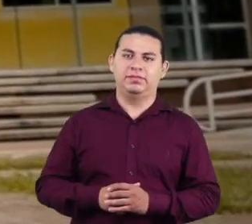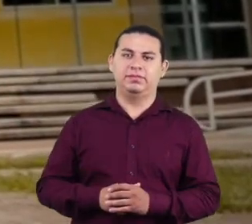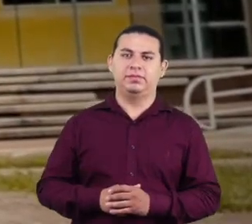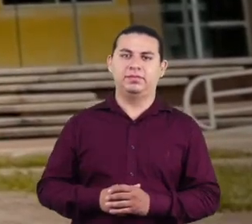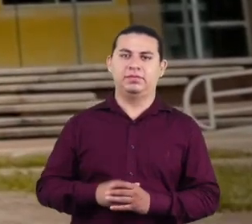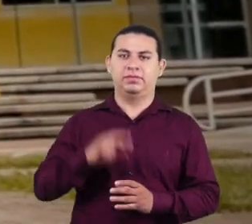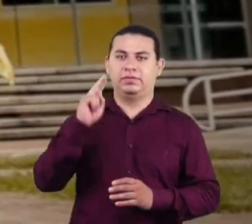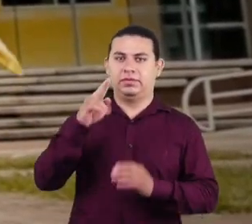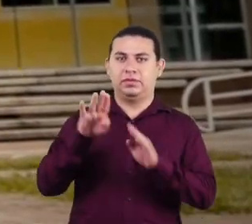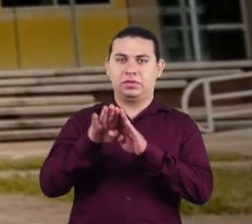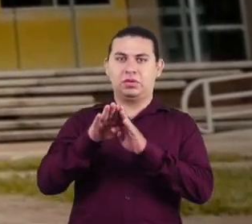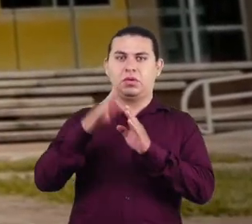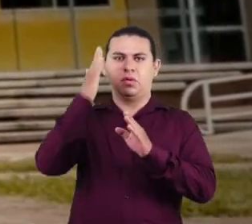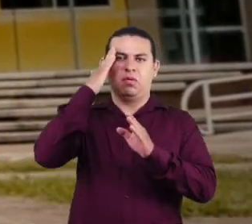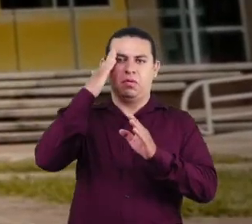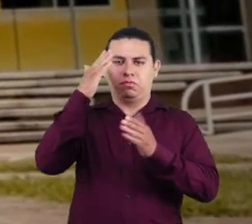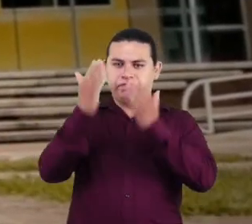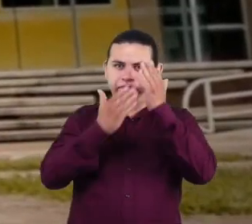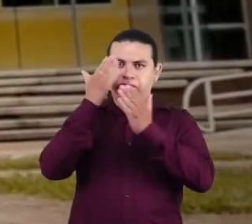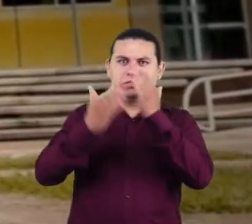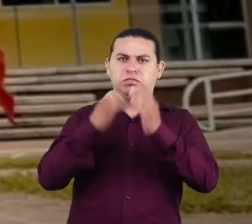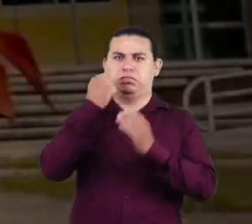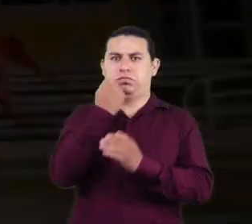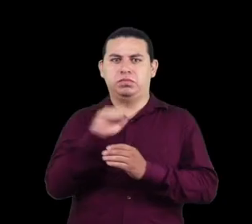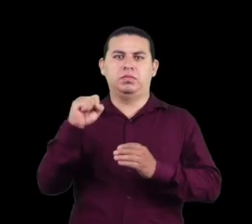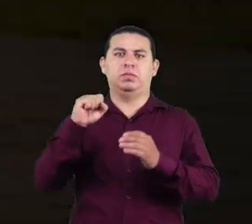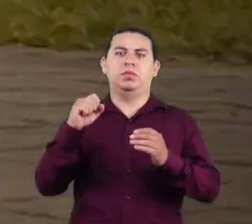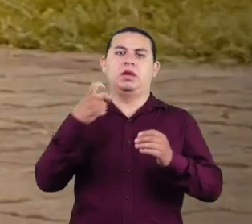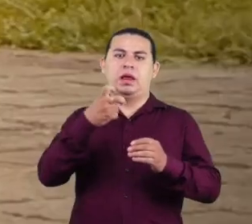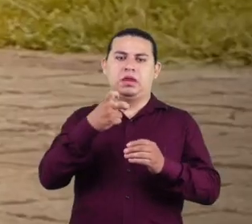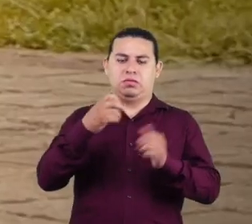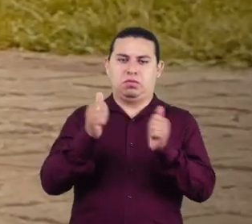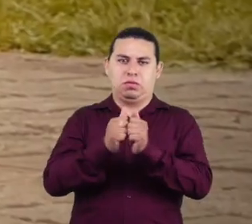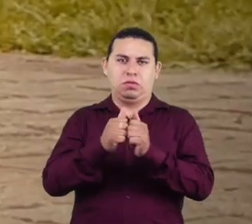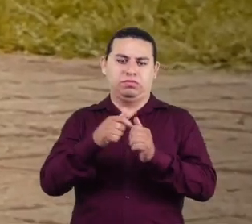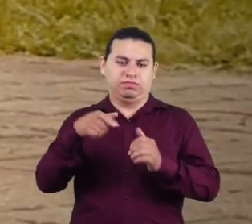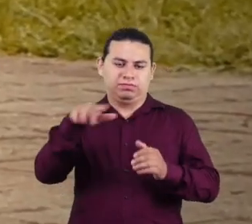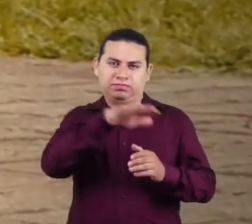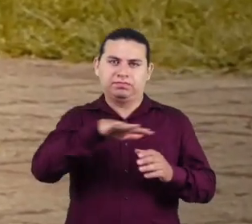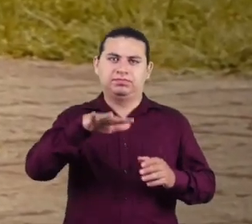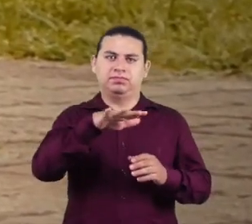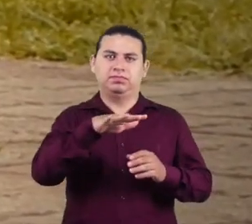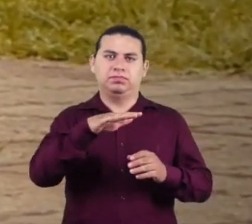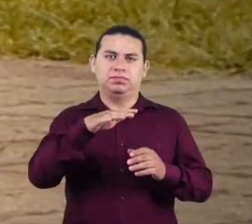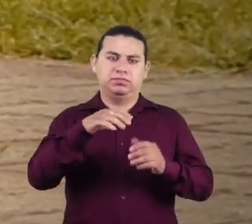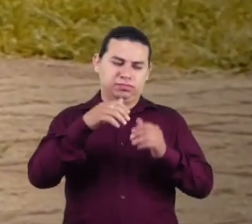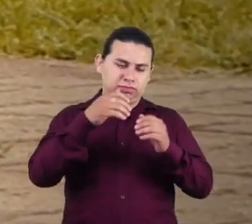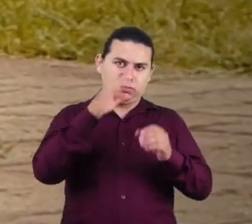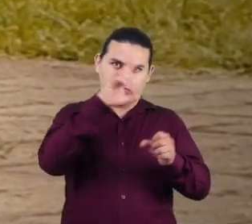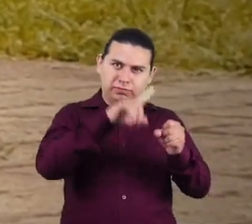y abraza con hermandad a todos los visitantes de diversas partes del país y del mundo.